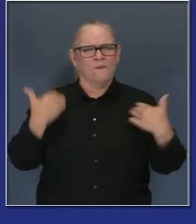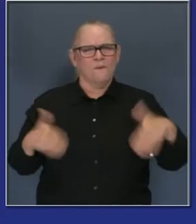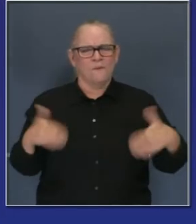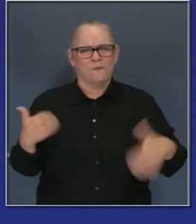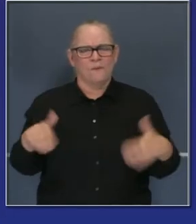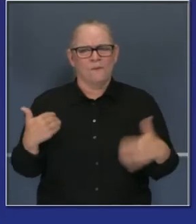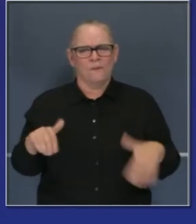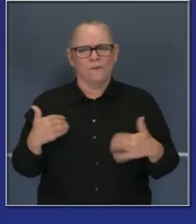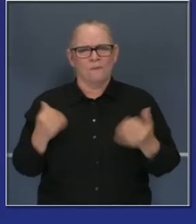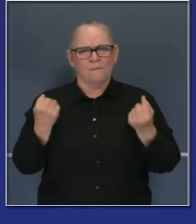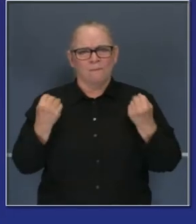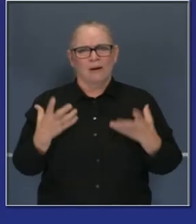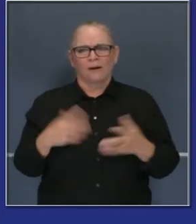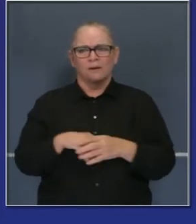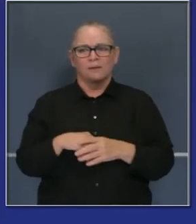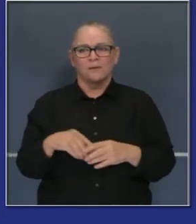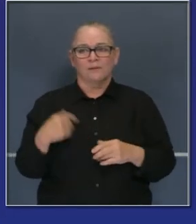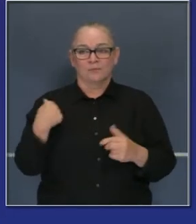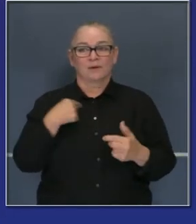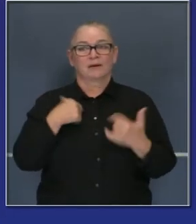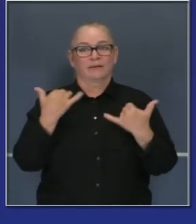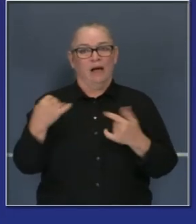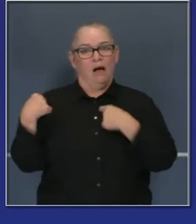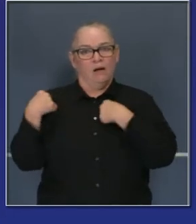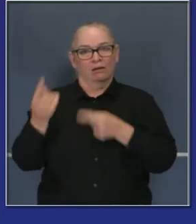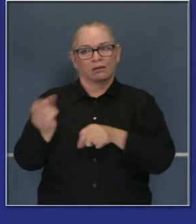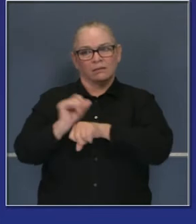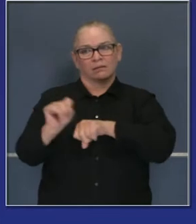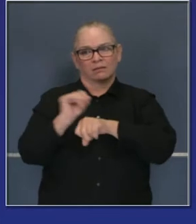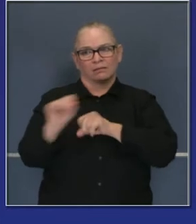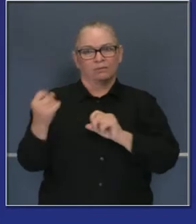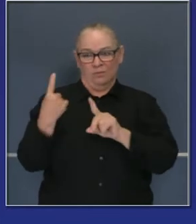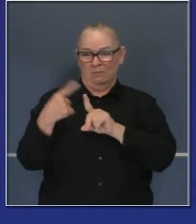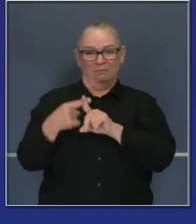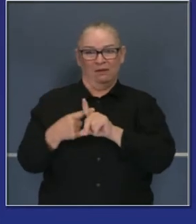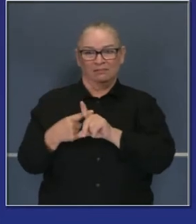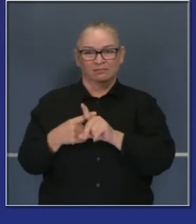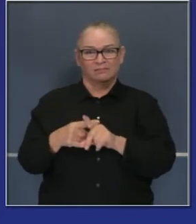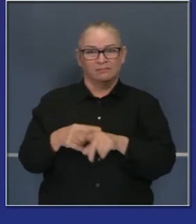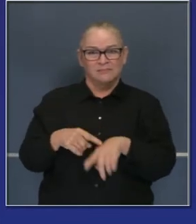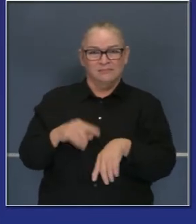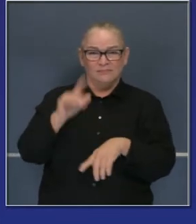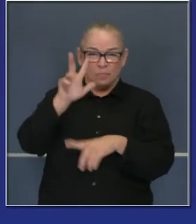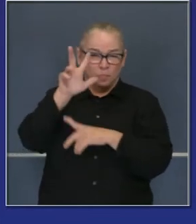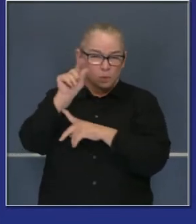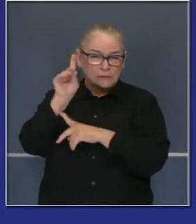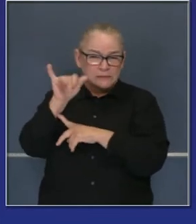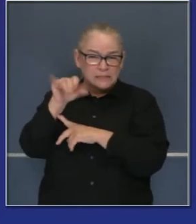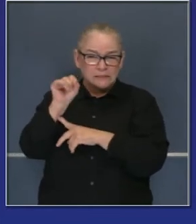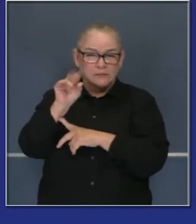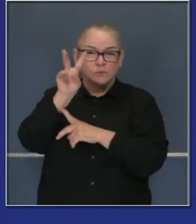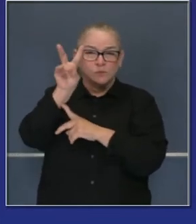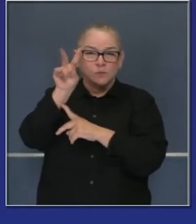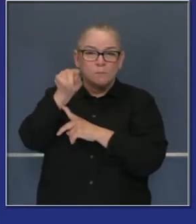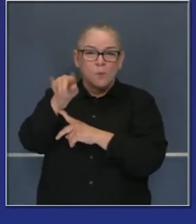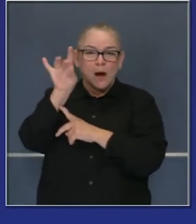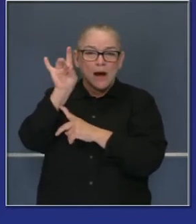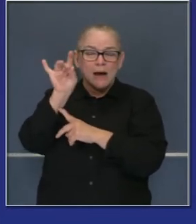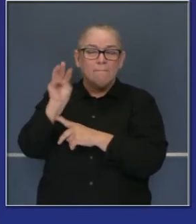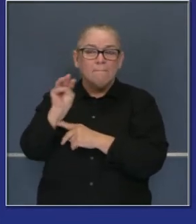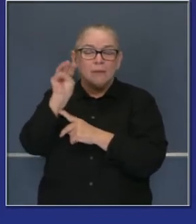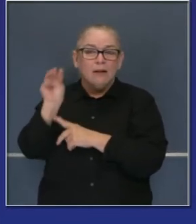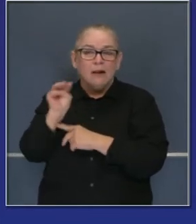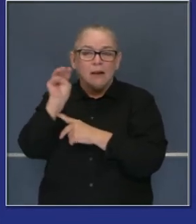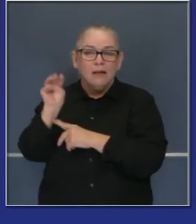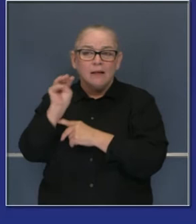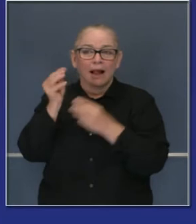nosotros podemos marcar ayer fue un mes que hemos quemado solamente en los últimos 31 días 2.8